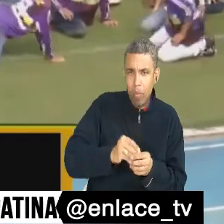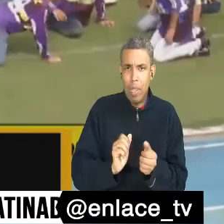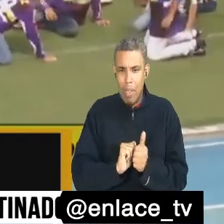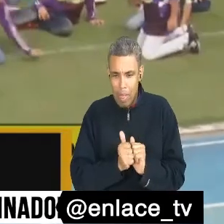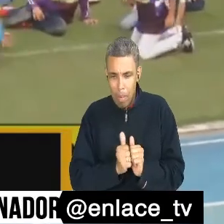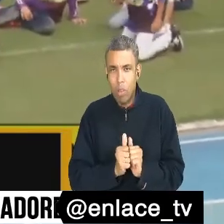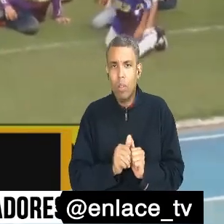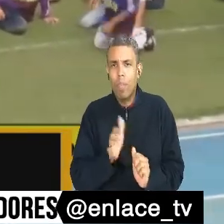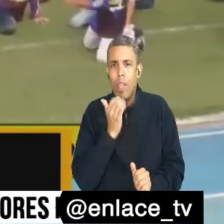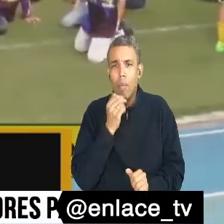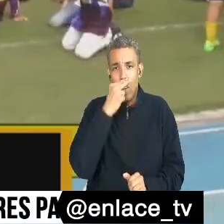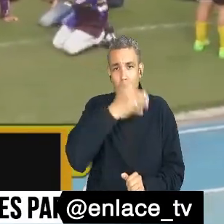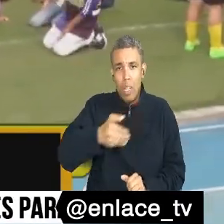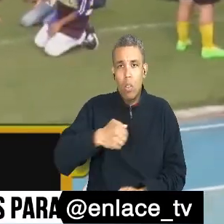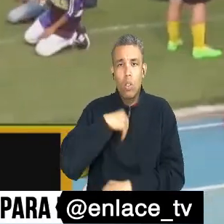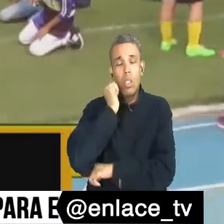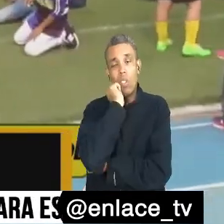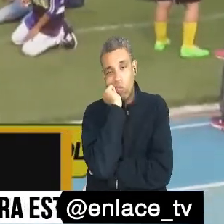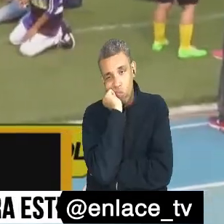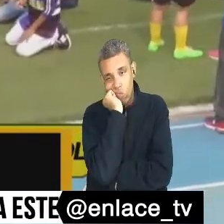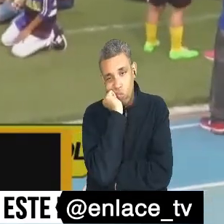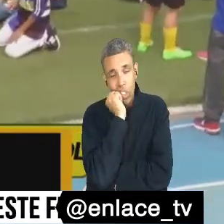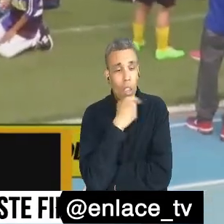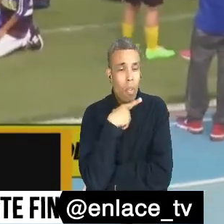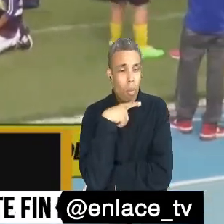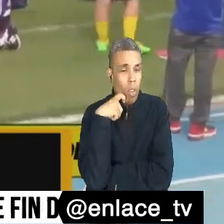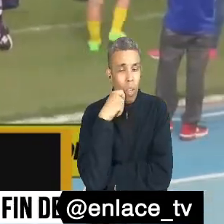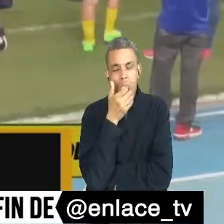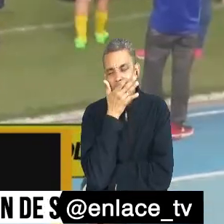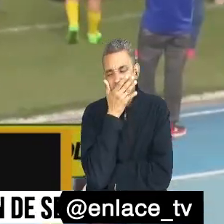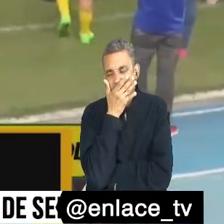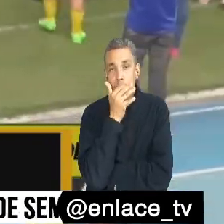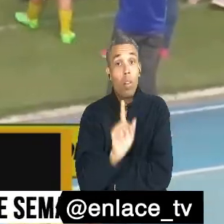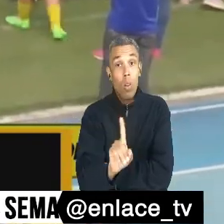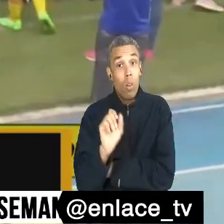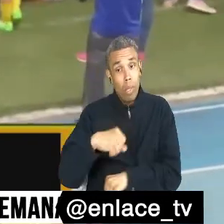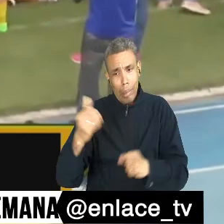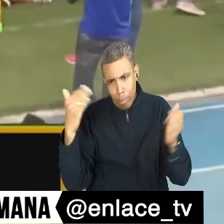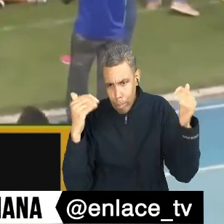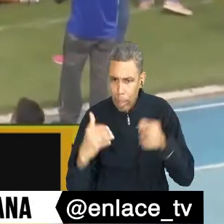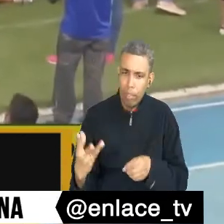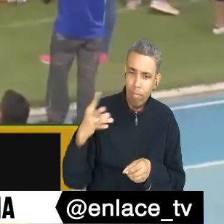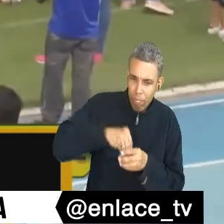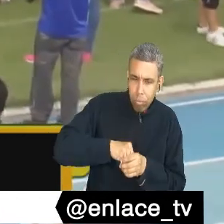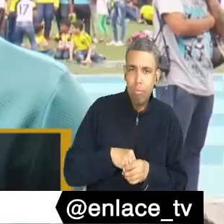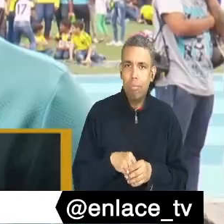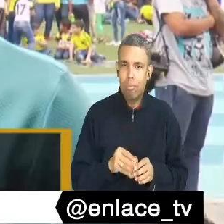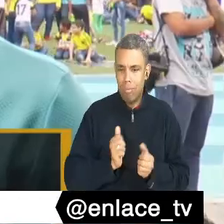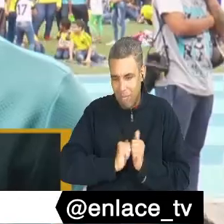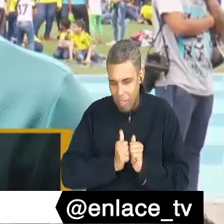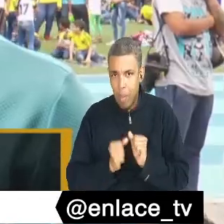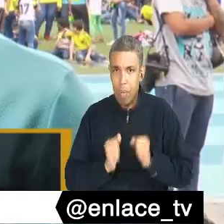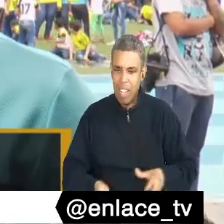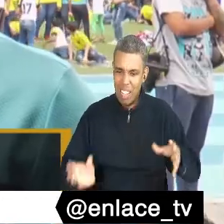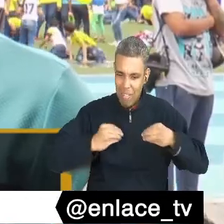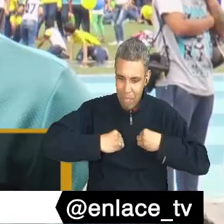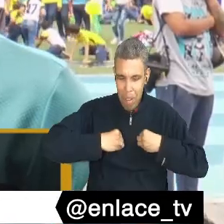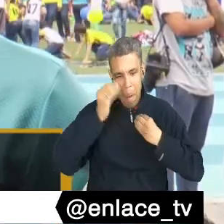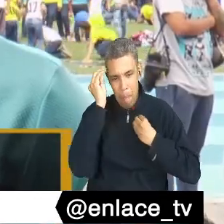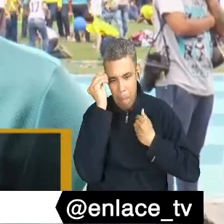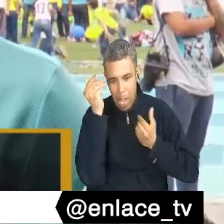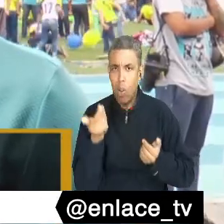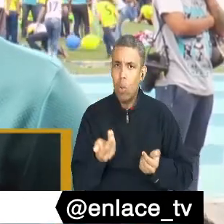esa obesidad, de esa pereza, y que los tengamos en un proyecto deportivo, en un proyecto que les va a servir como personas, como a nivel personal,